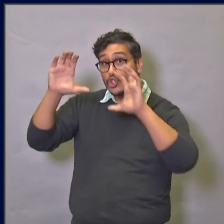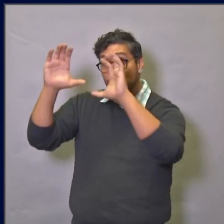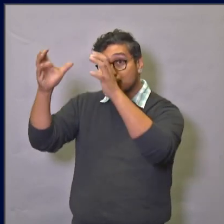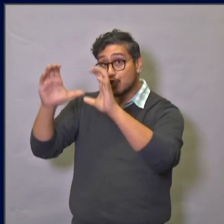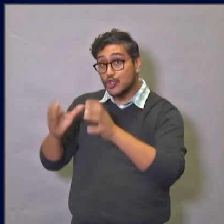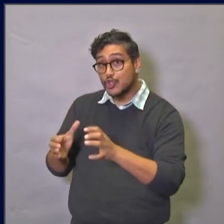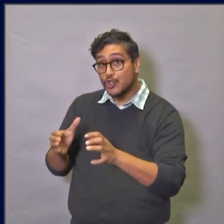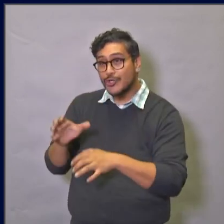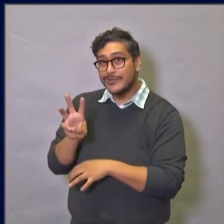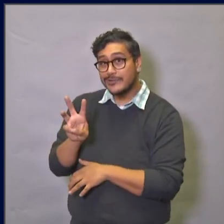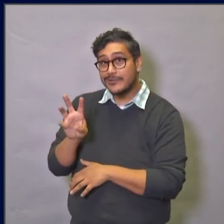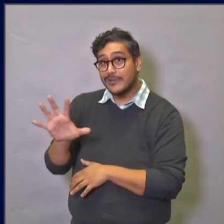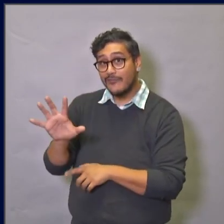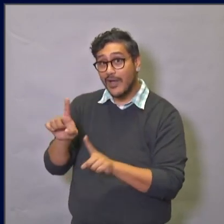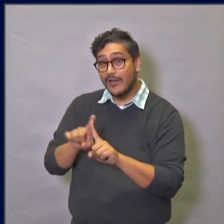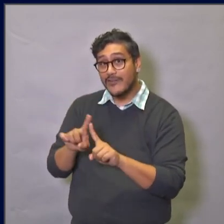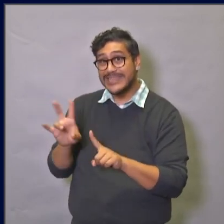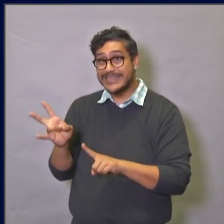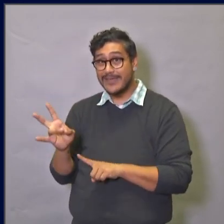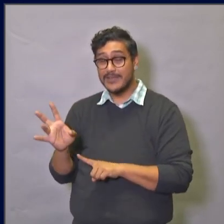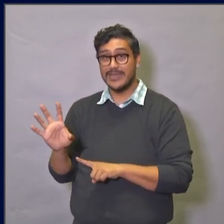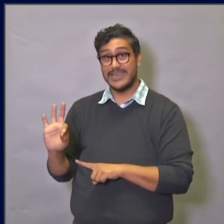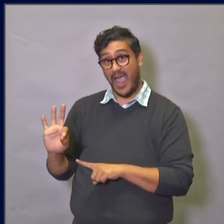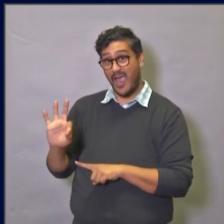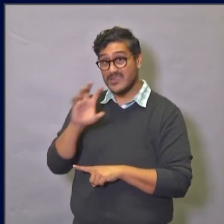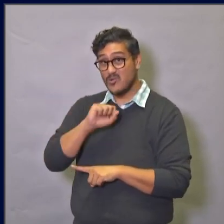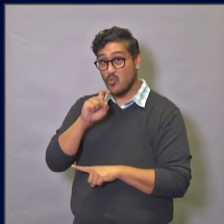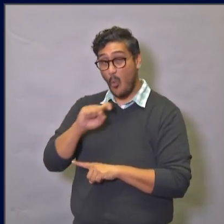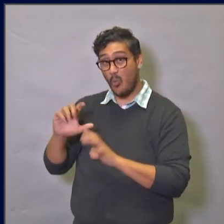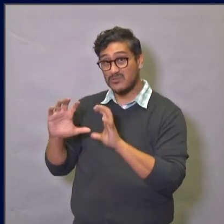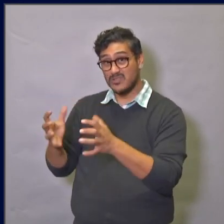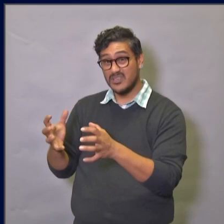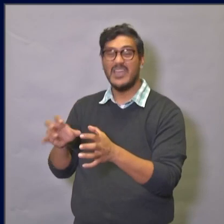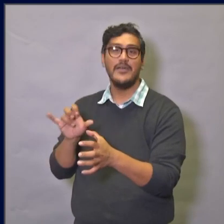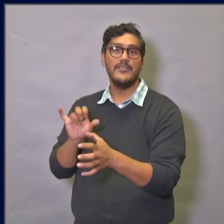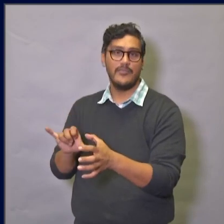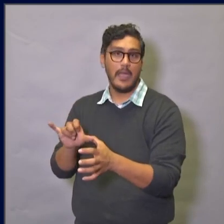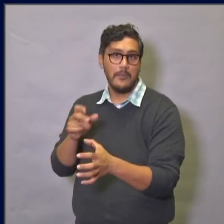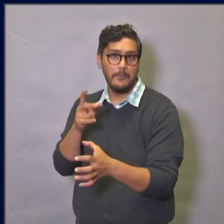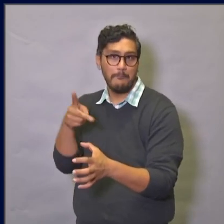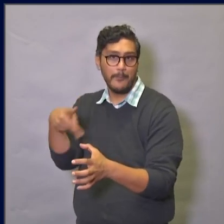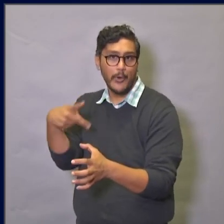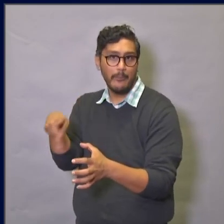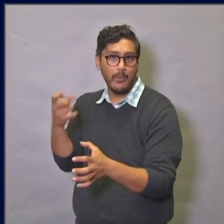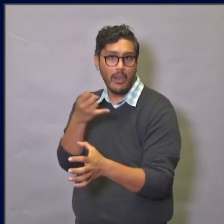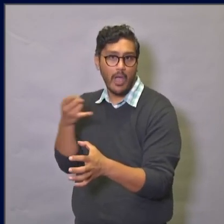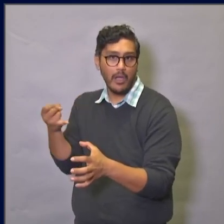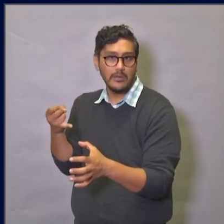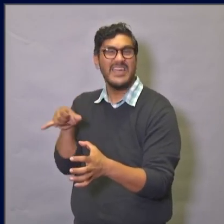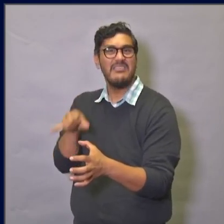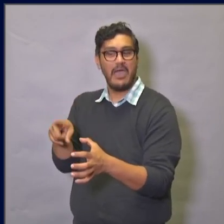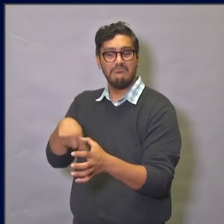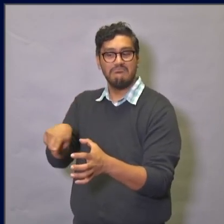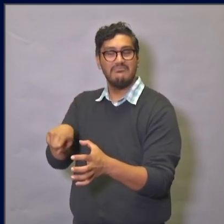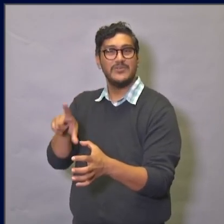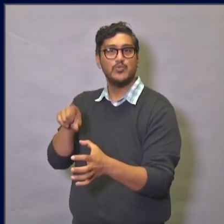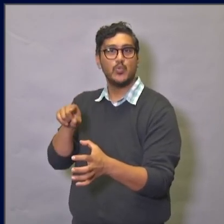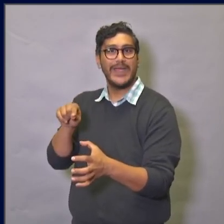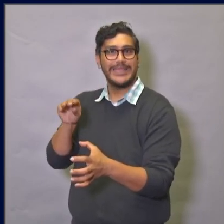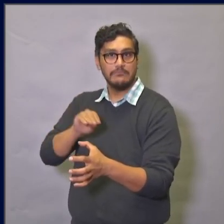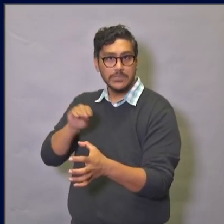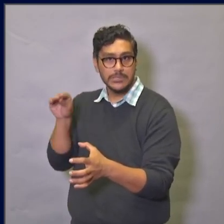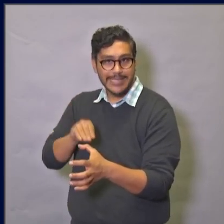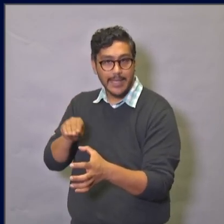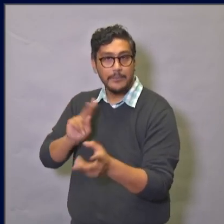de 65 a 79 años, representados por la línea morada, representan alrededor del 20%